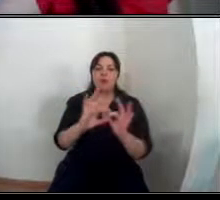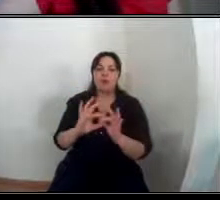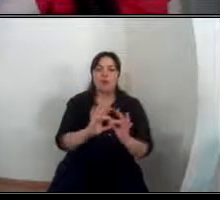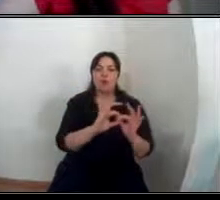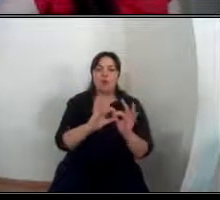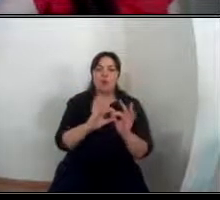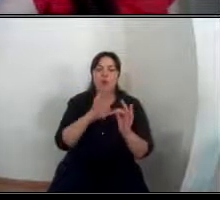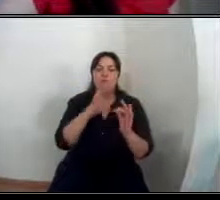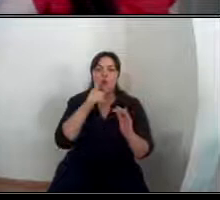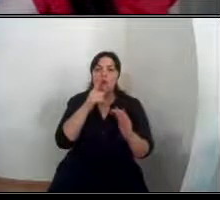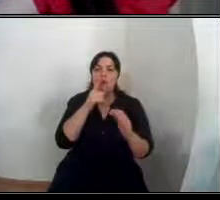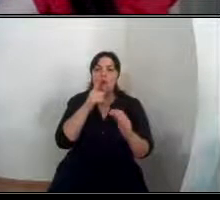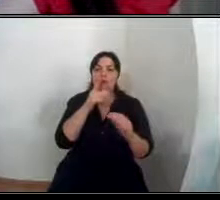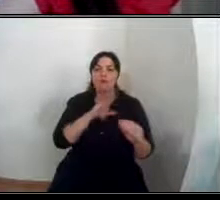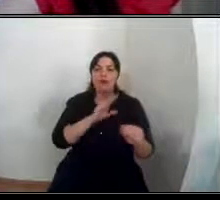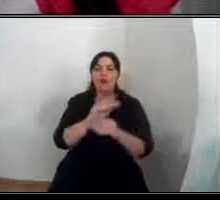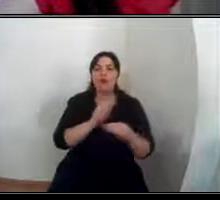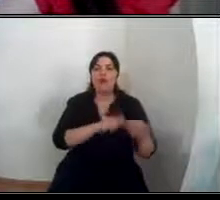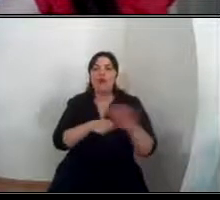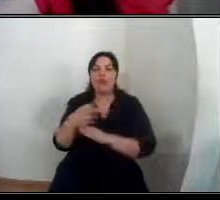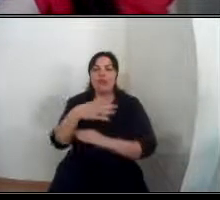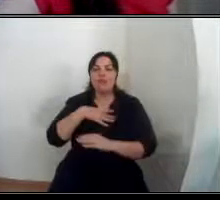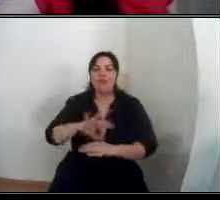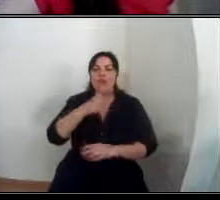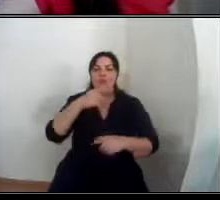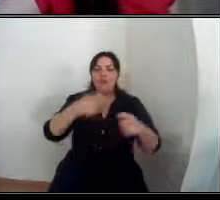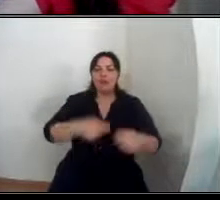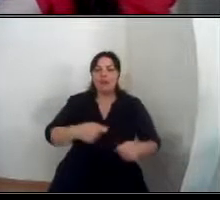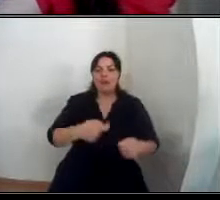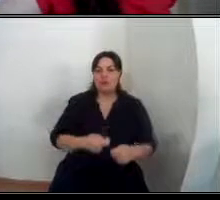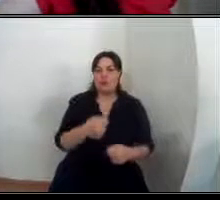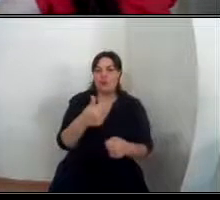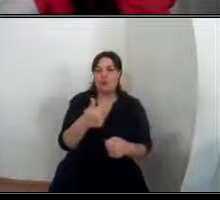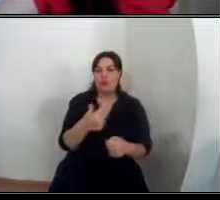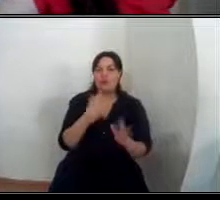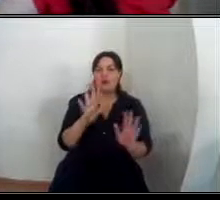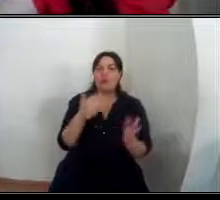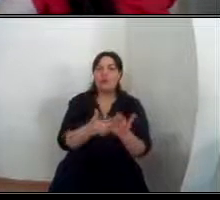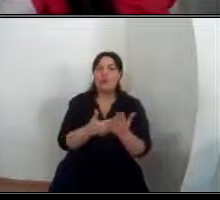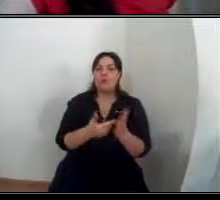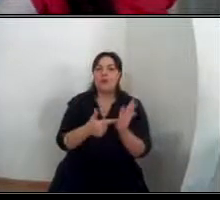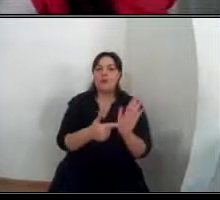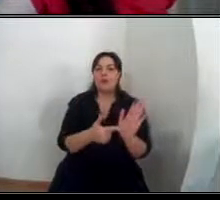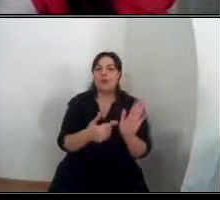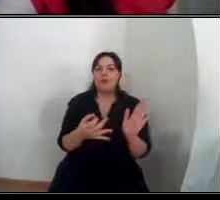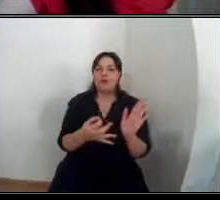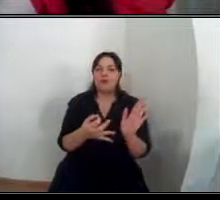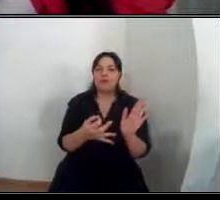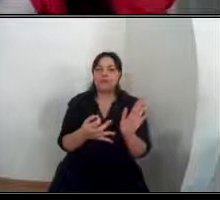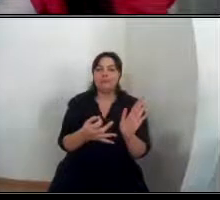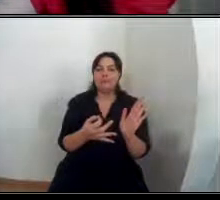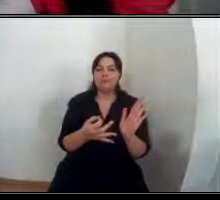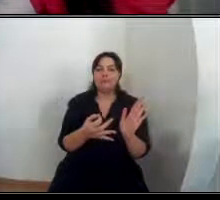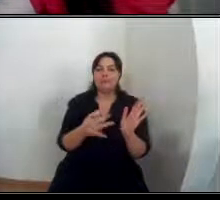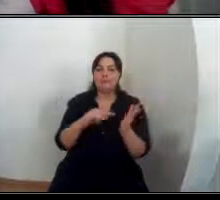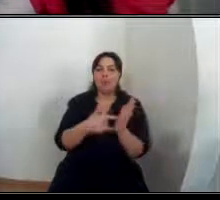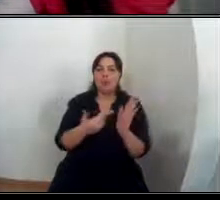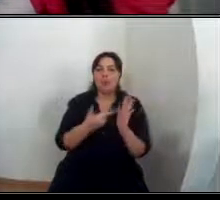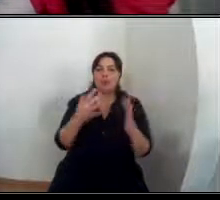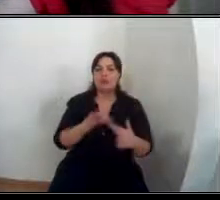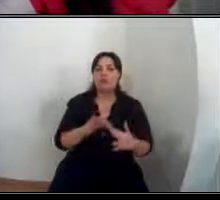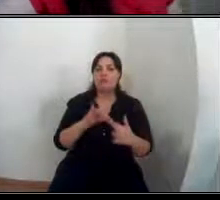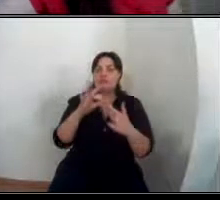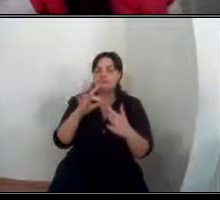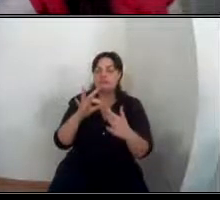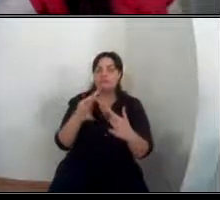no tienen el suficiente peso. Pero, de hecho, se le propone para implementar proyectos